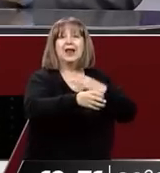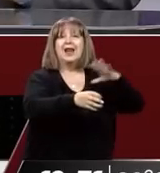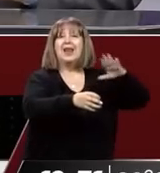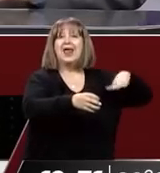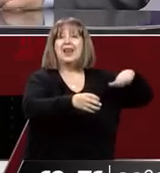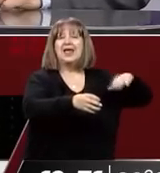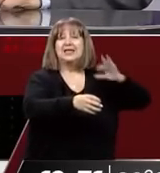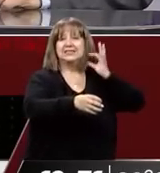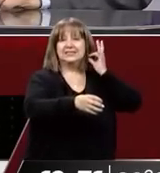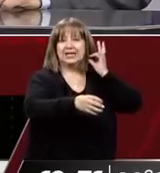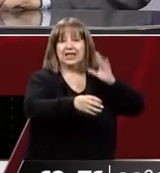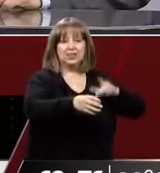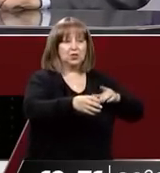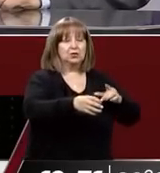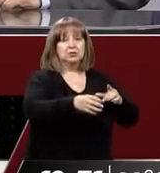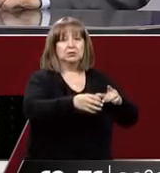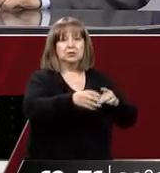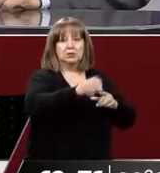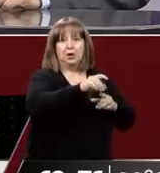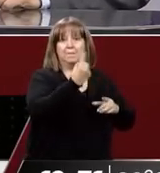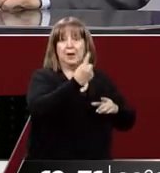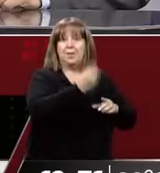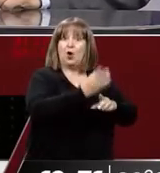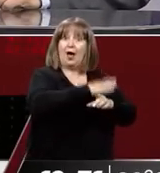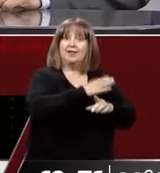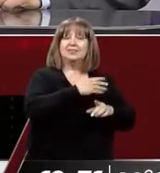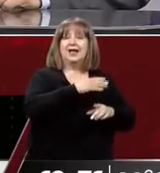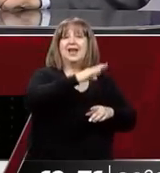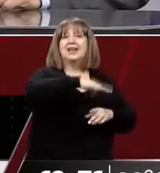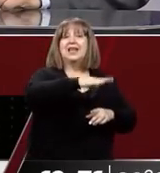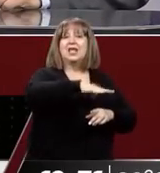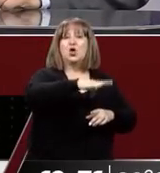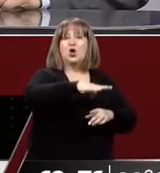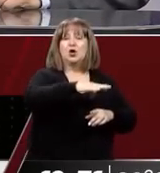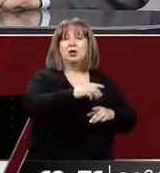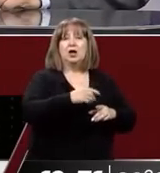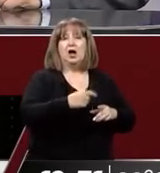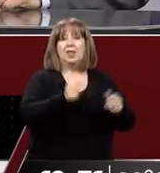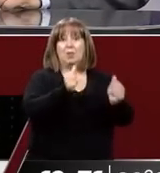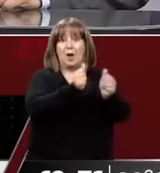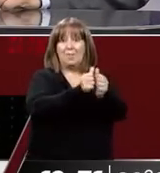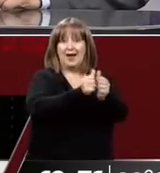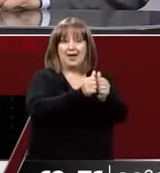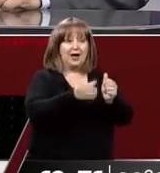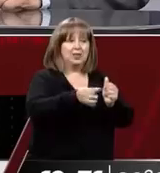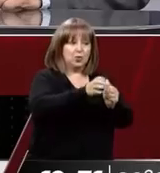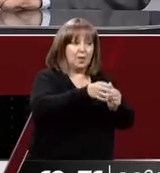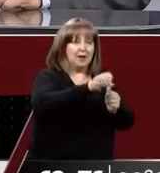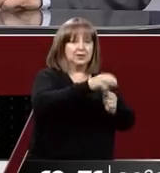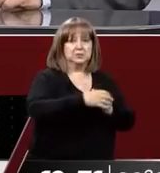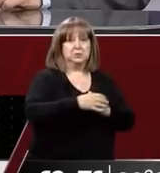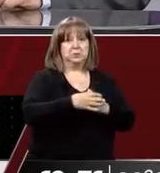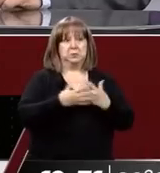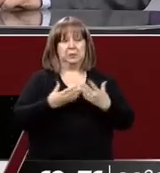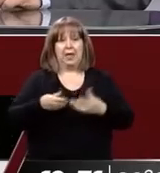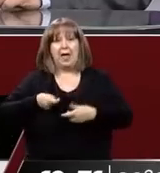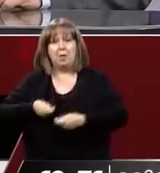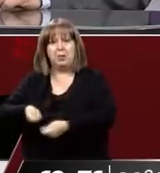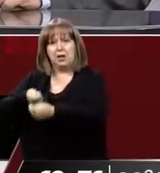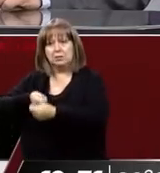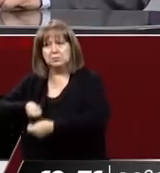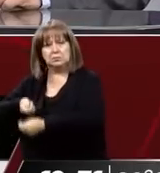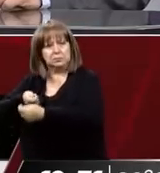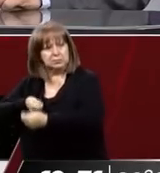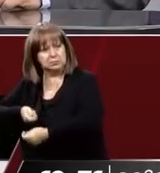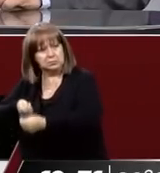este caso a tanto a su pareja y como lo habrá hecho en su momento con el niño de nueve años la empleada doméstica